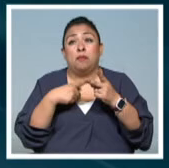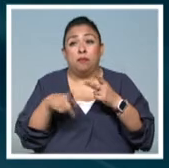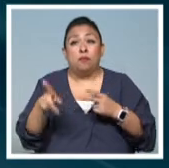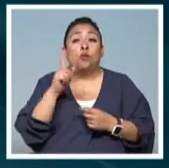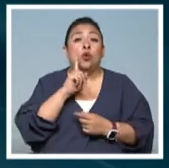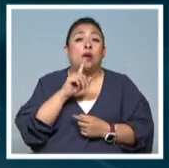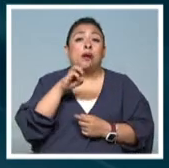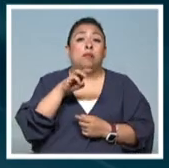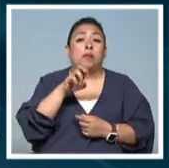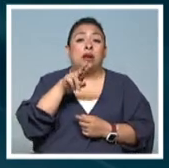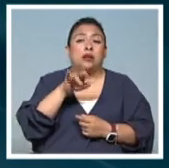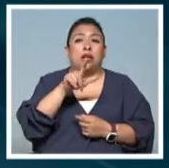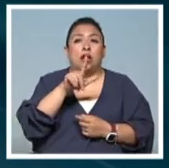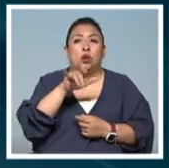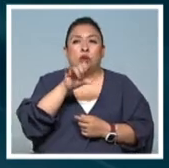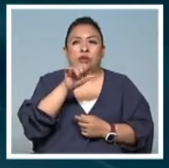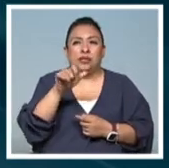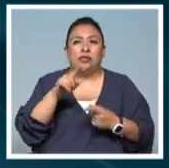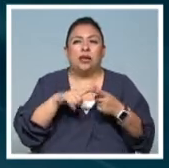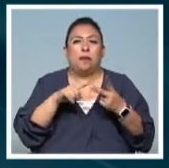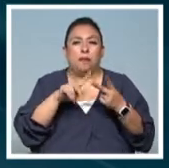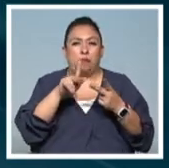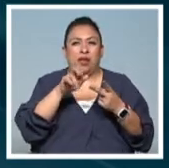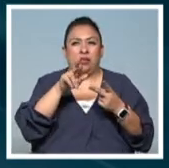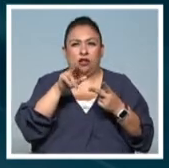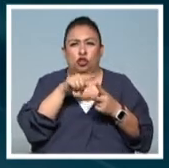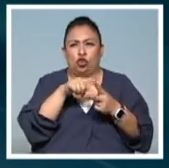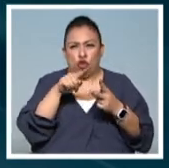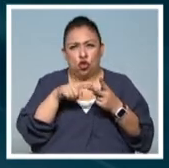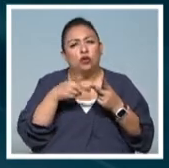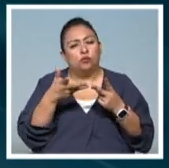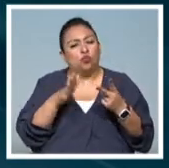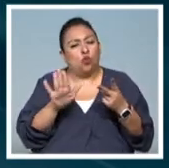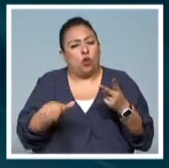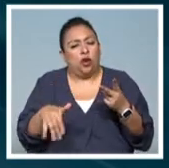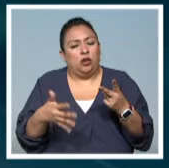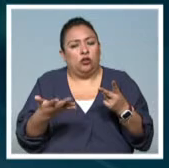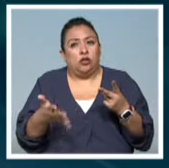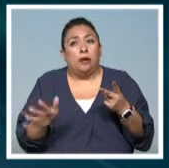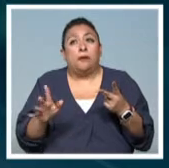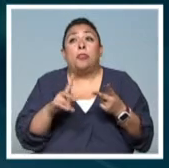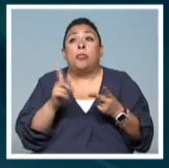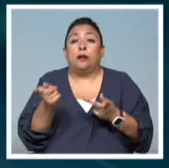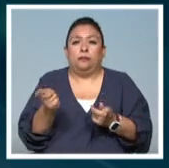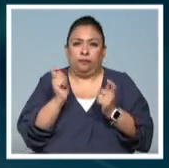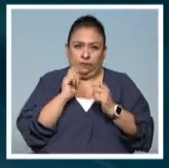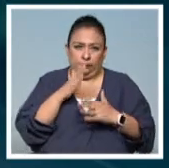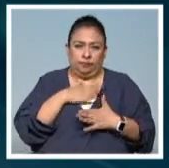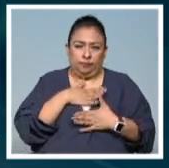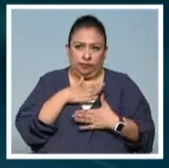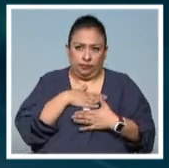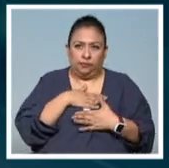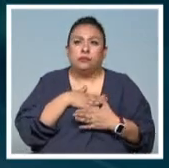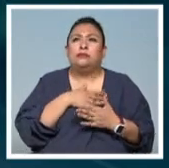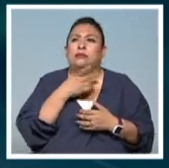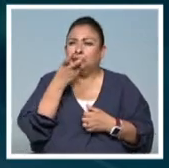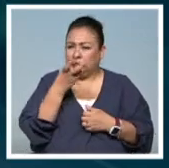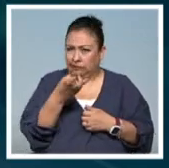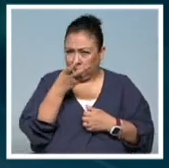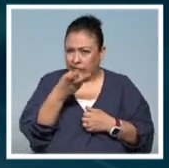Luisa Alcalá y Patricio Castillo, los dos ya no están con nosotros, y luego me quedé yo. Y ahí